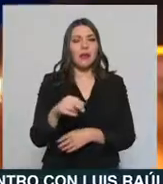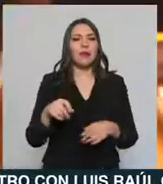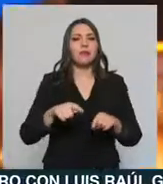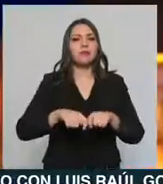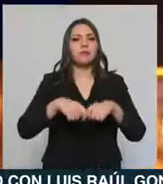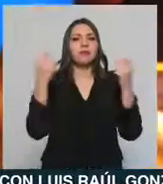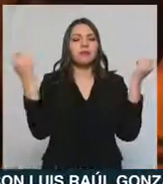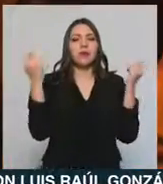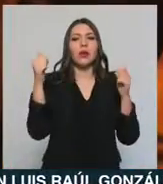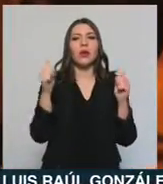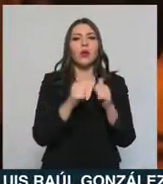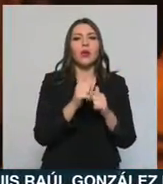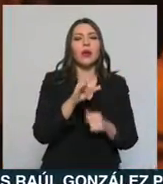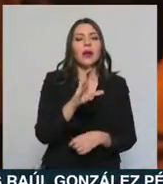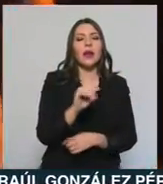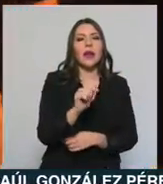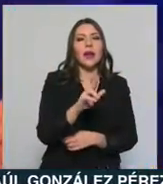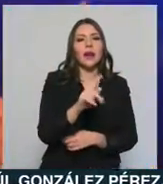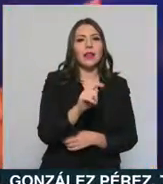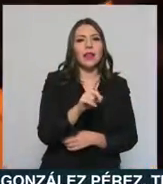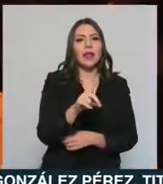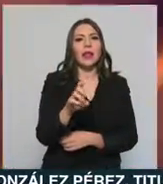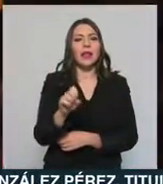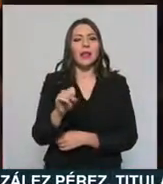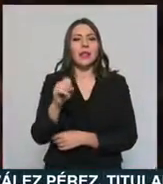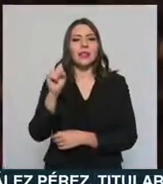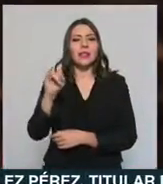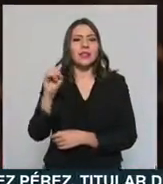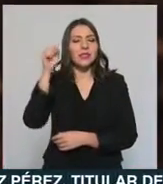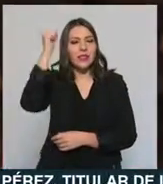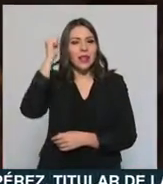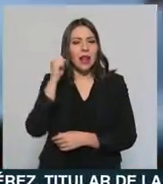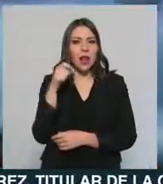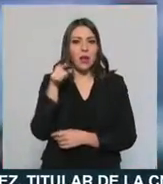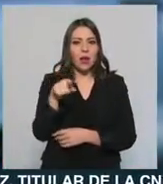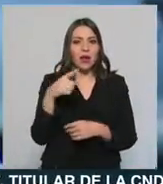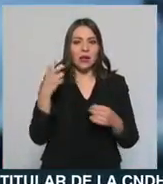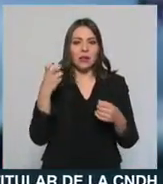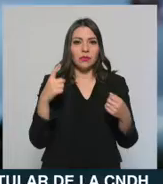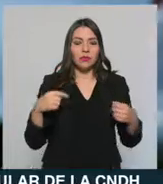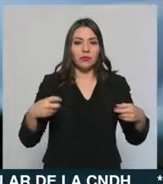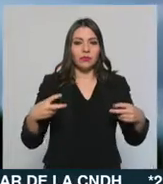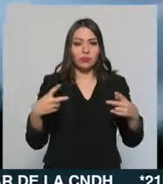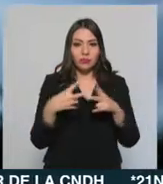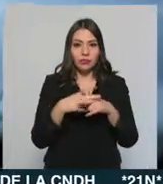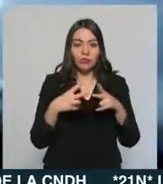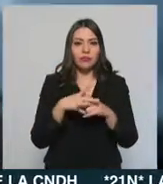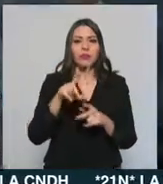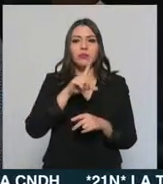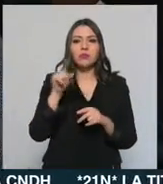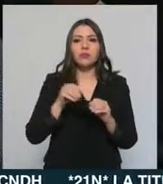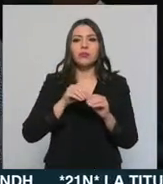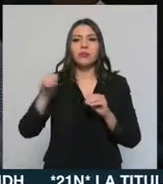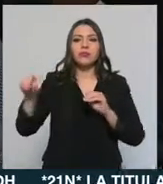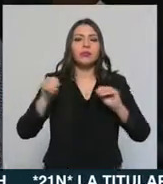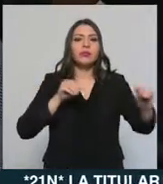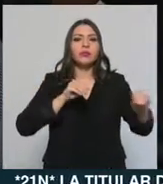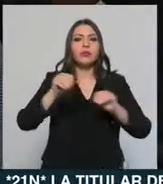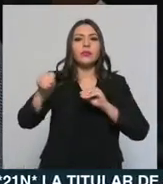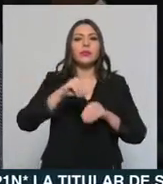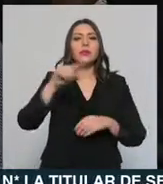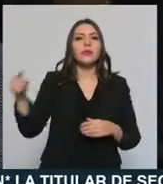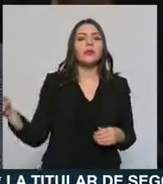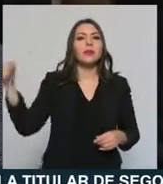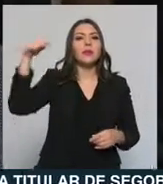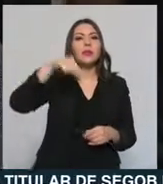lo que generó células, las cuales comenzaron a dispersarse y uno de los lugares fue la Ciudad de México. Estos grupos o